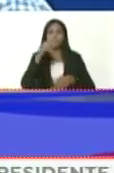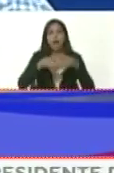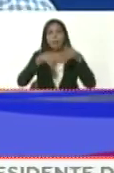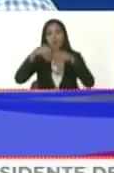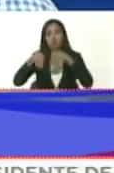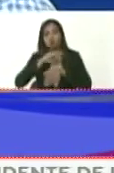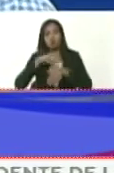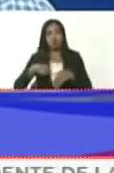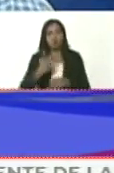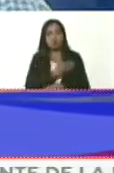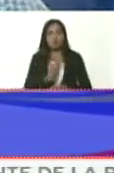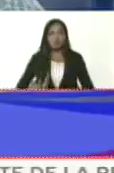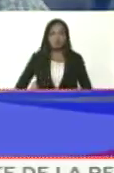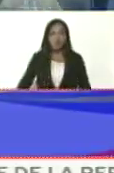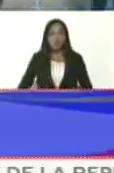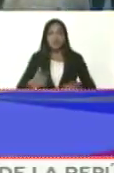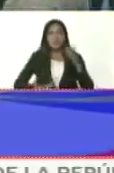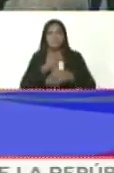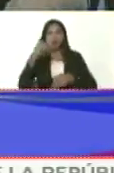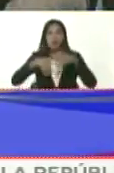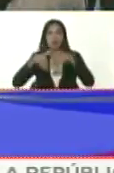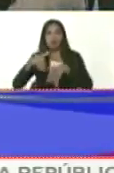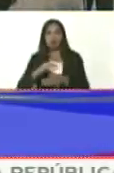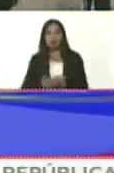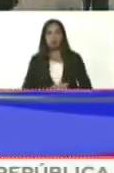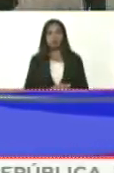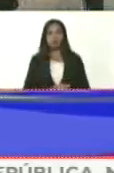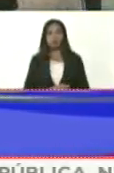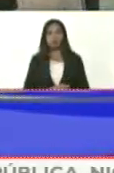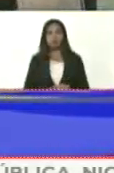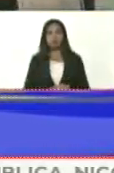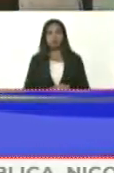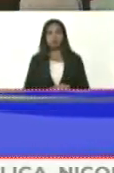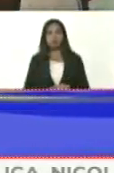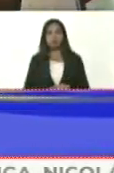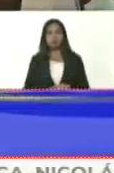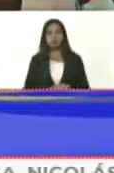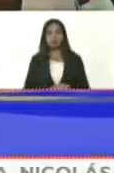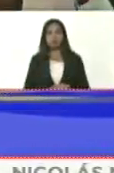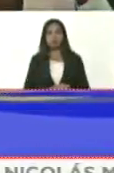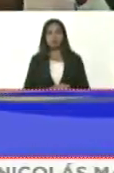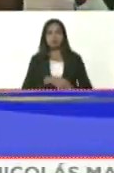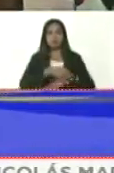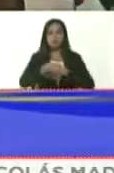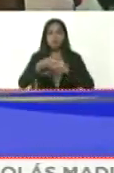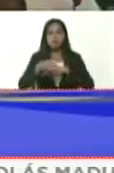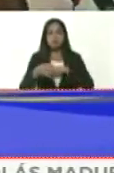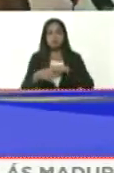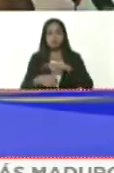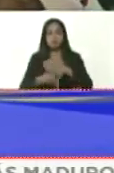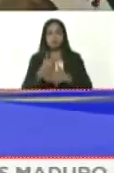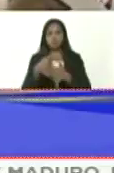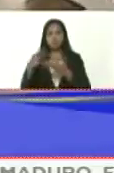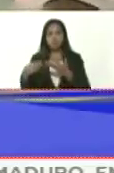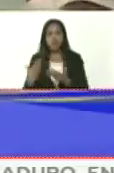las elecciones presidenciales. Aguará, pues. El municipio, aunque los demás alcaldes de los Valles del Tuy ya pusieron